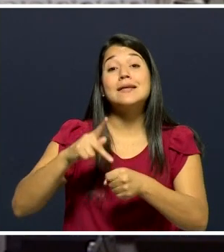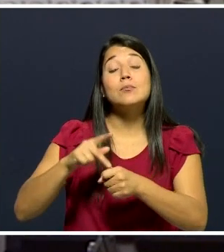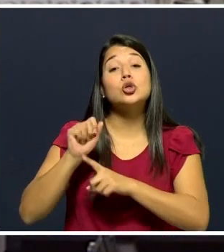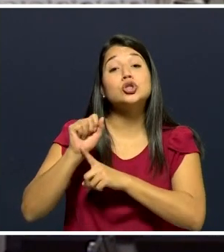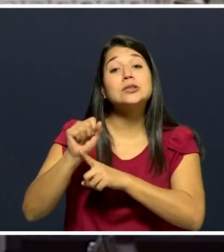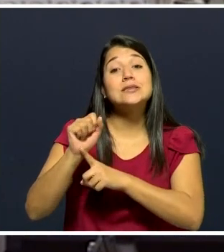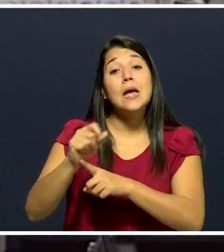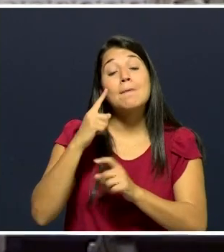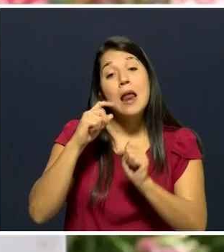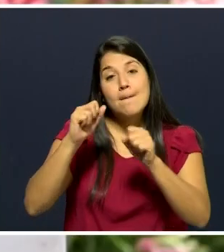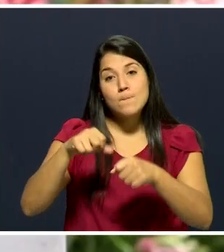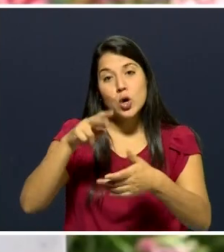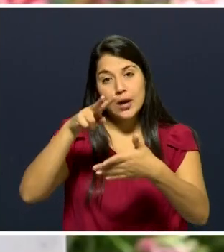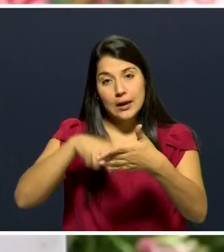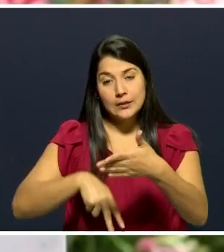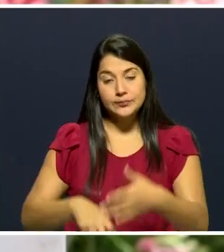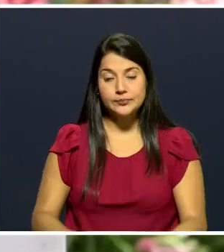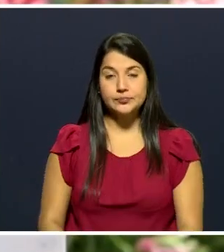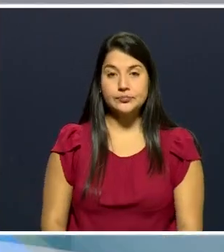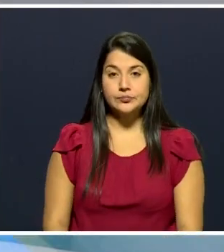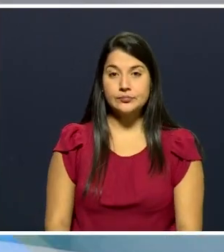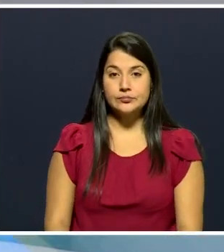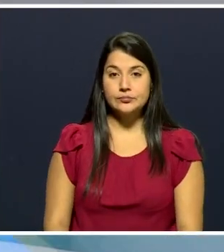para leer las lecturas eucarísticas.